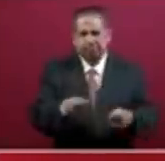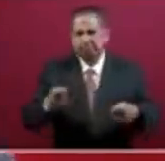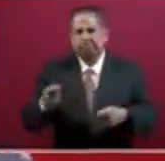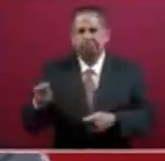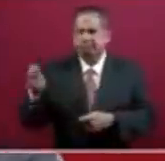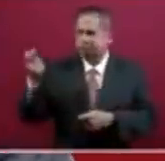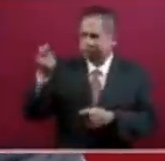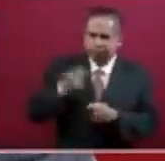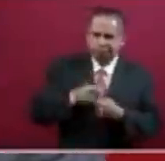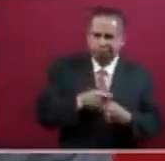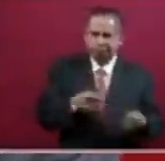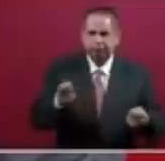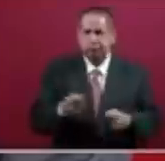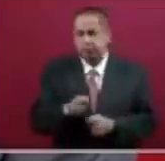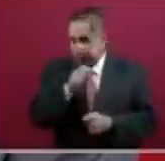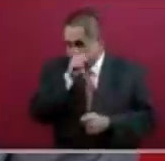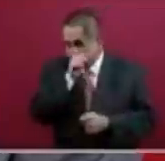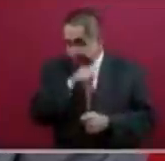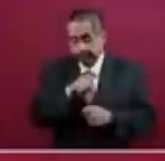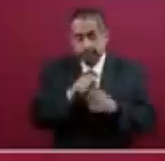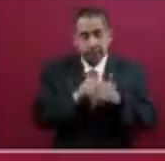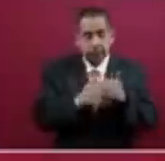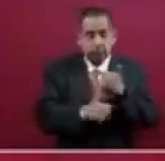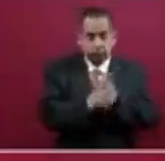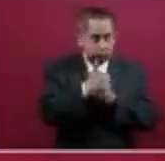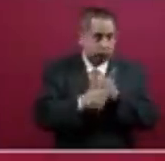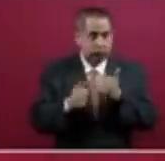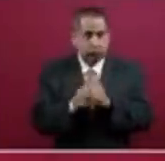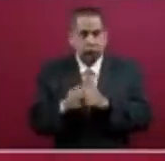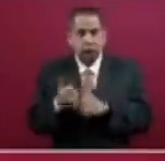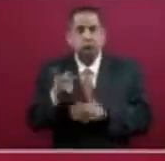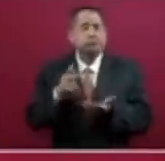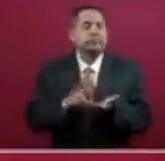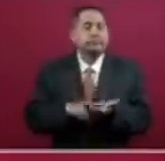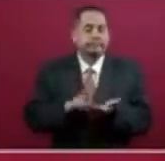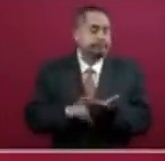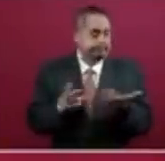también tiene que ser competitivo en el sentido de los costos,